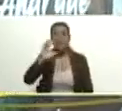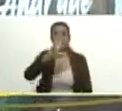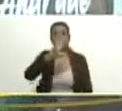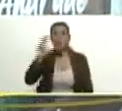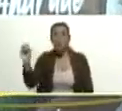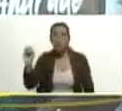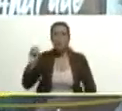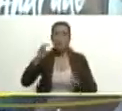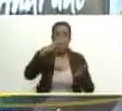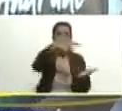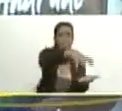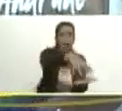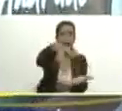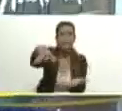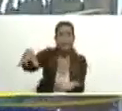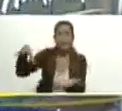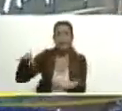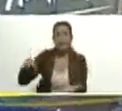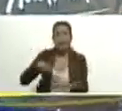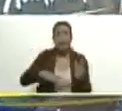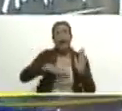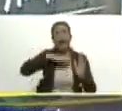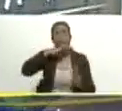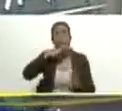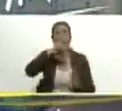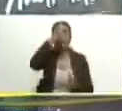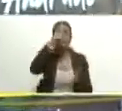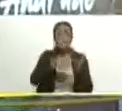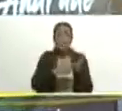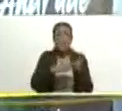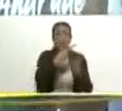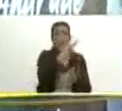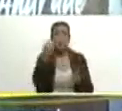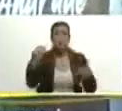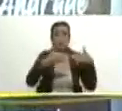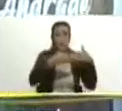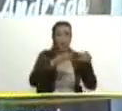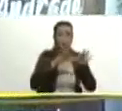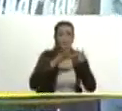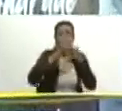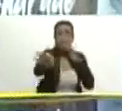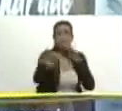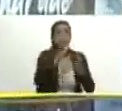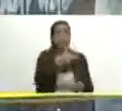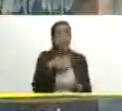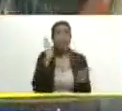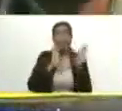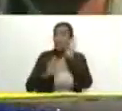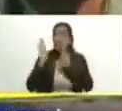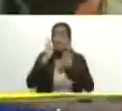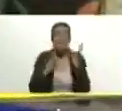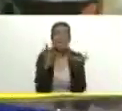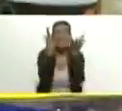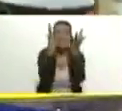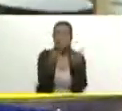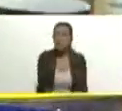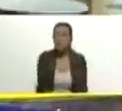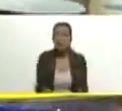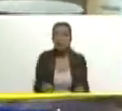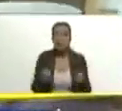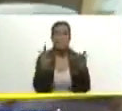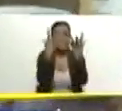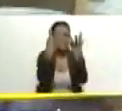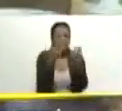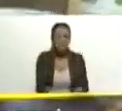250 quintales, ¿entiendes? Tiene una capacidad de 1.200 metros. Ahí no se contamina el café, nada, se seca como...